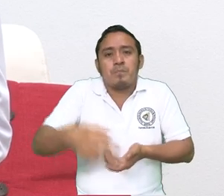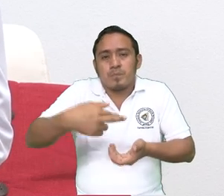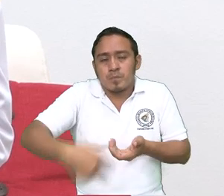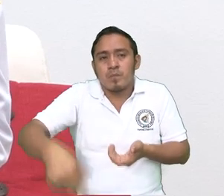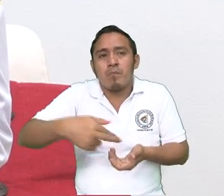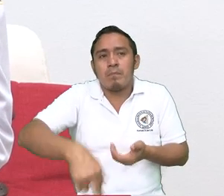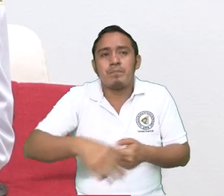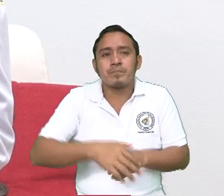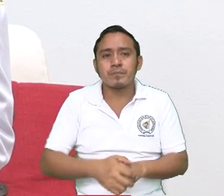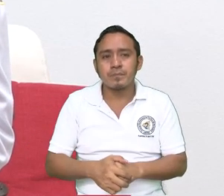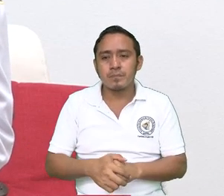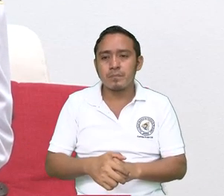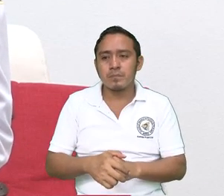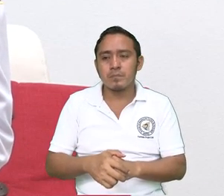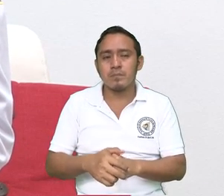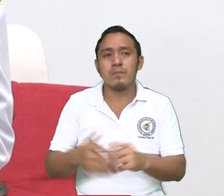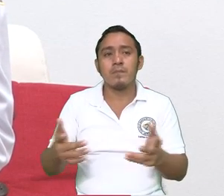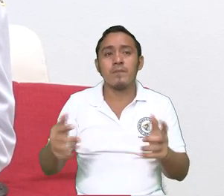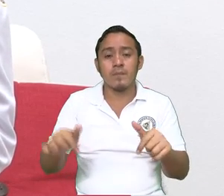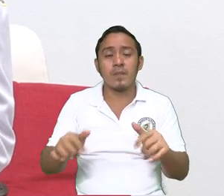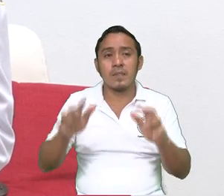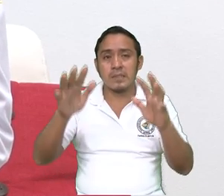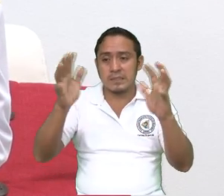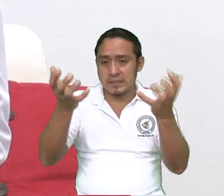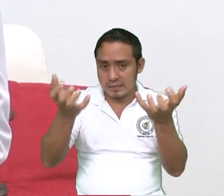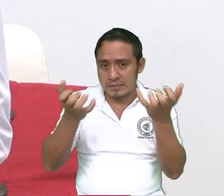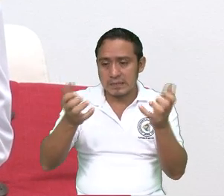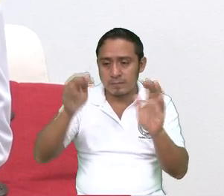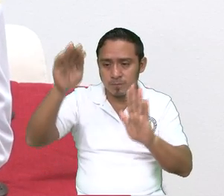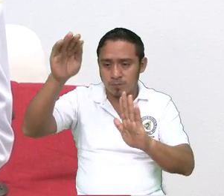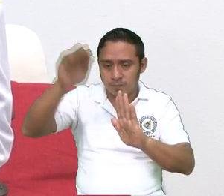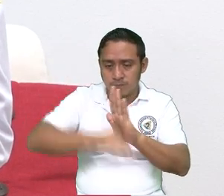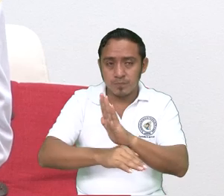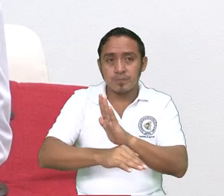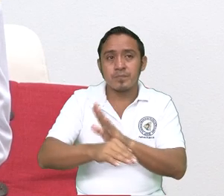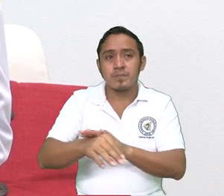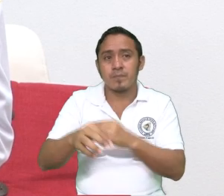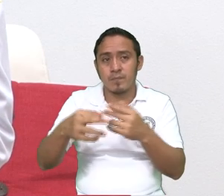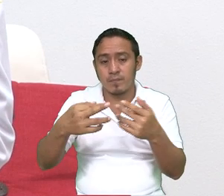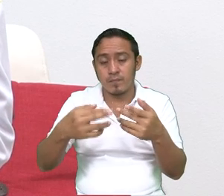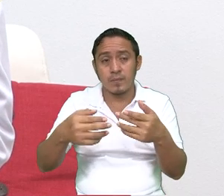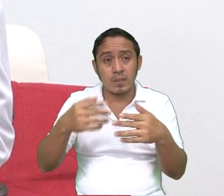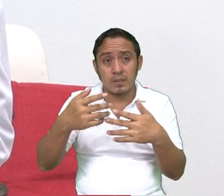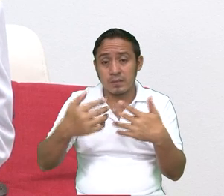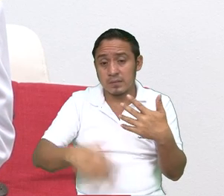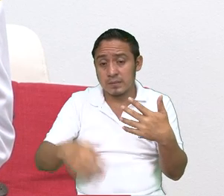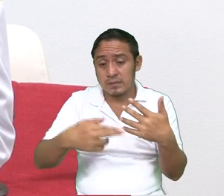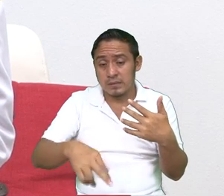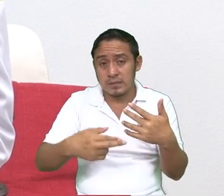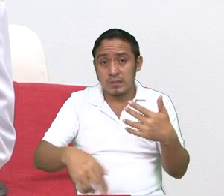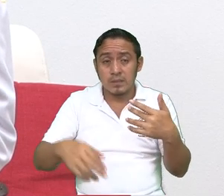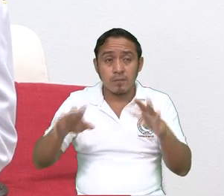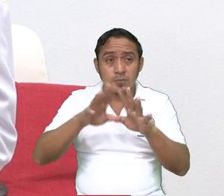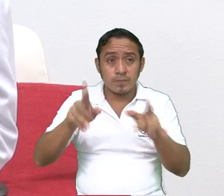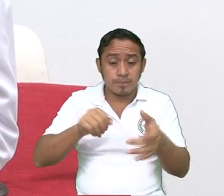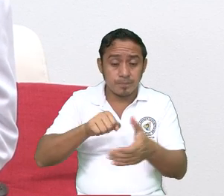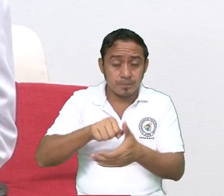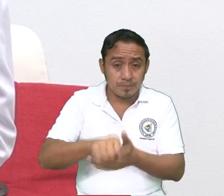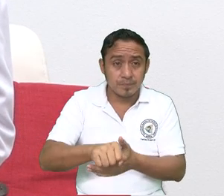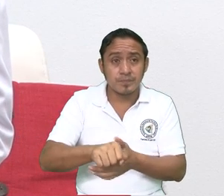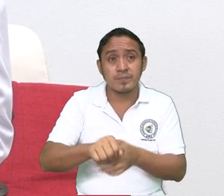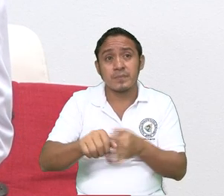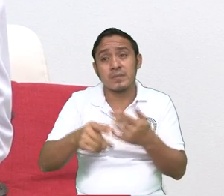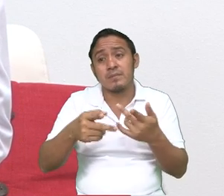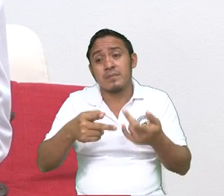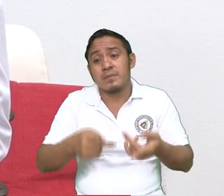venido queriendo de rogar verdad son las hemorragias posparto pero pues desgraciadamente por